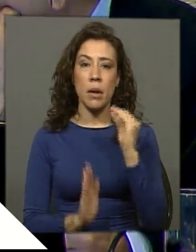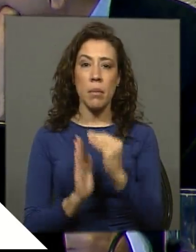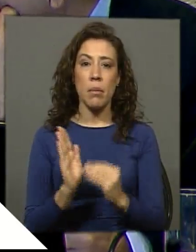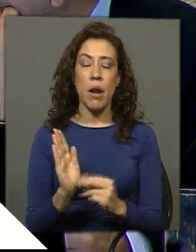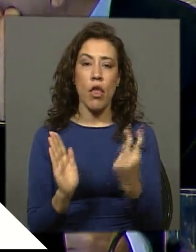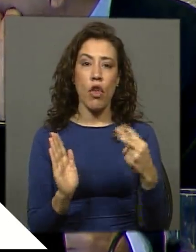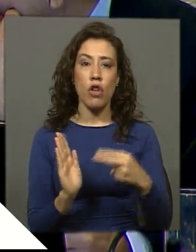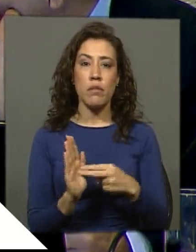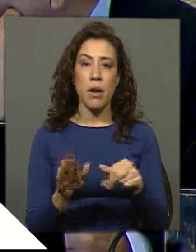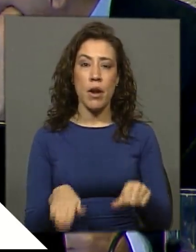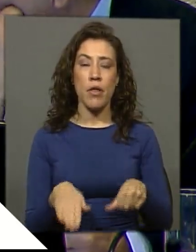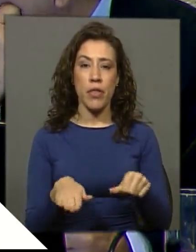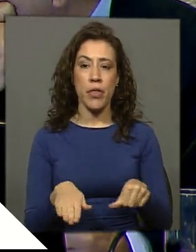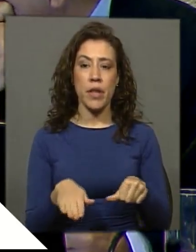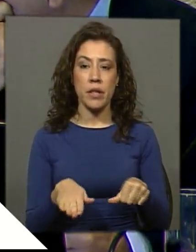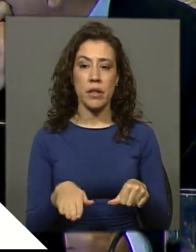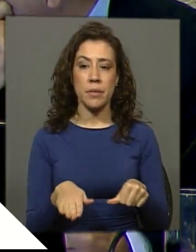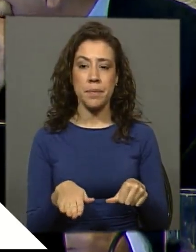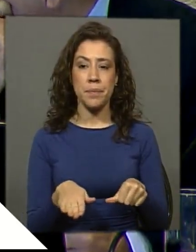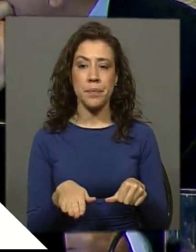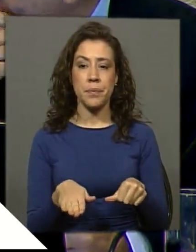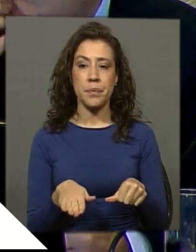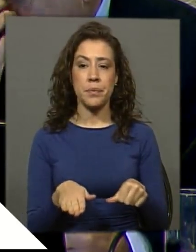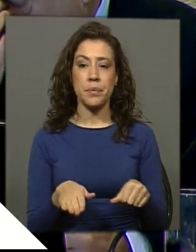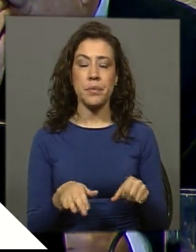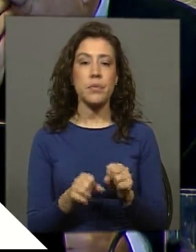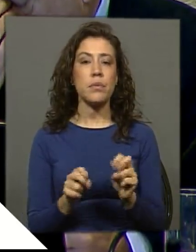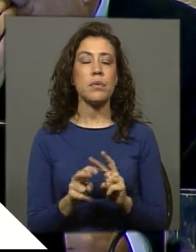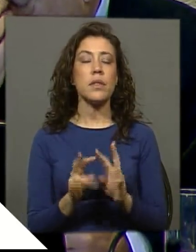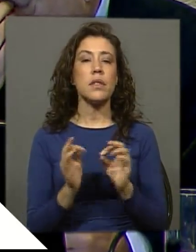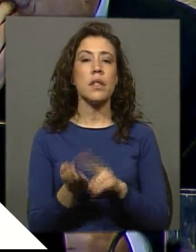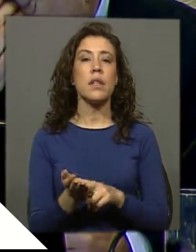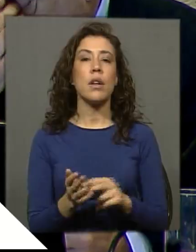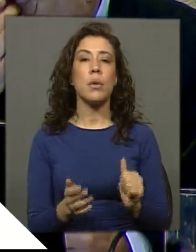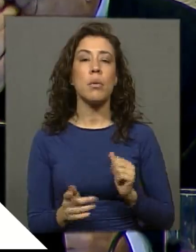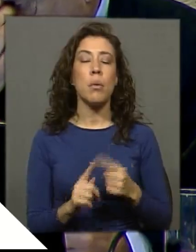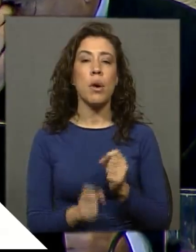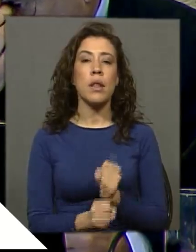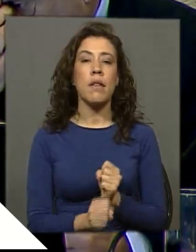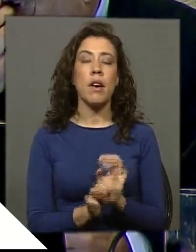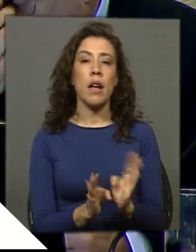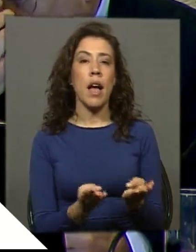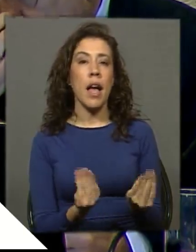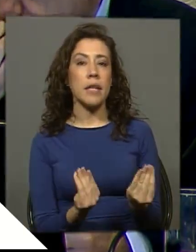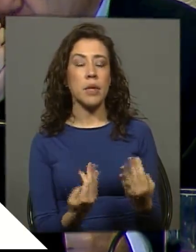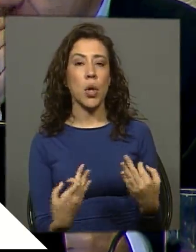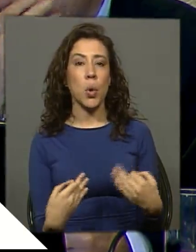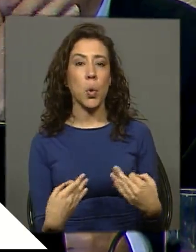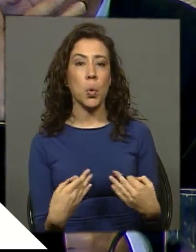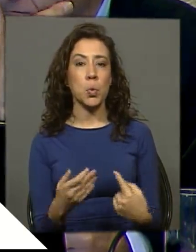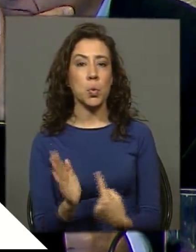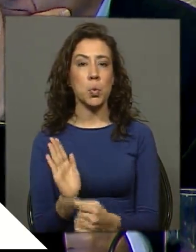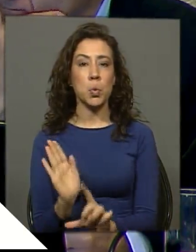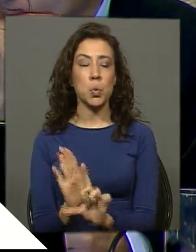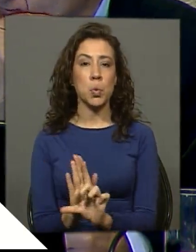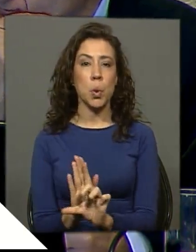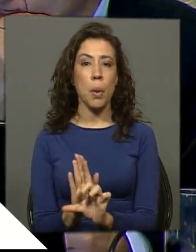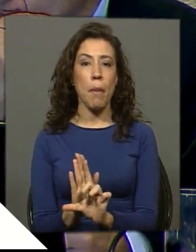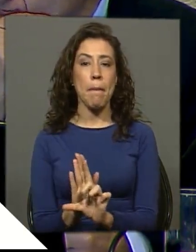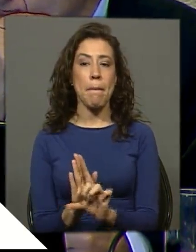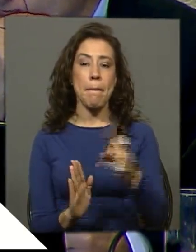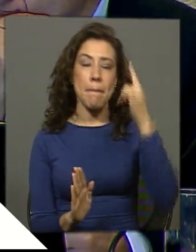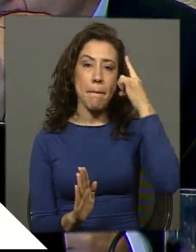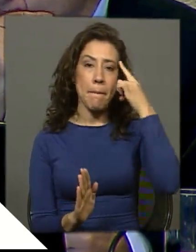2016 no puedan ser hechos efectivos por los trabajadores que están esperando justamente esta ley para